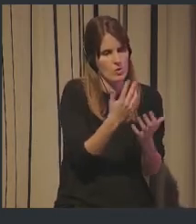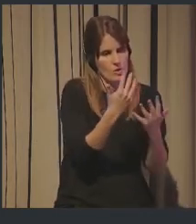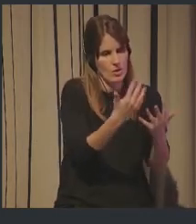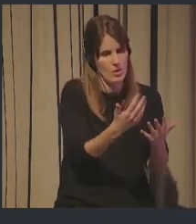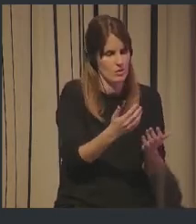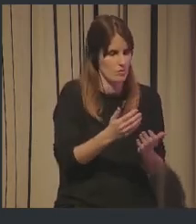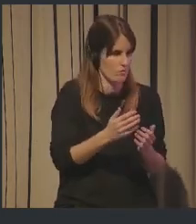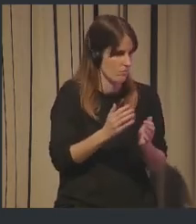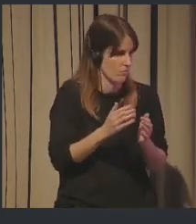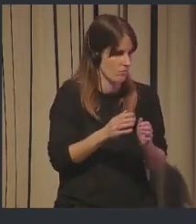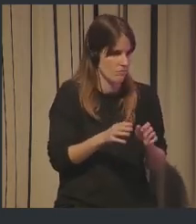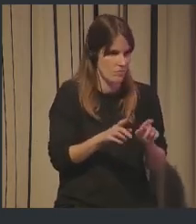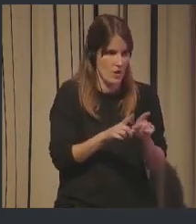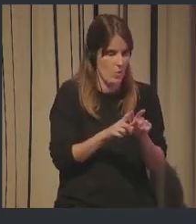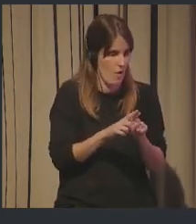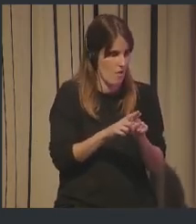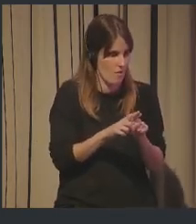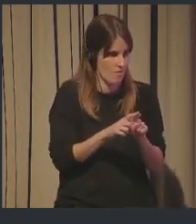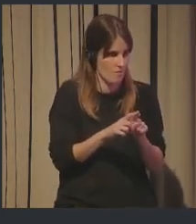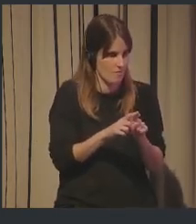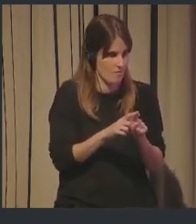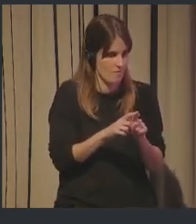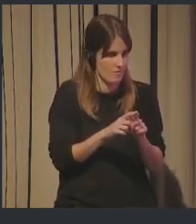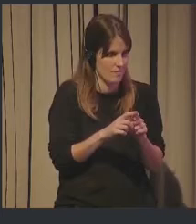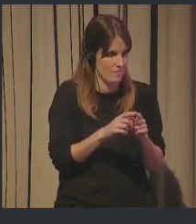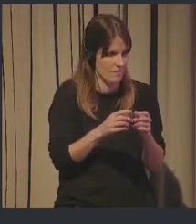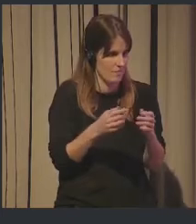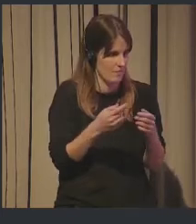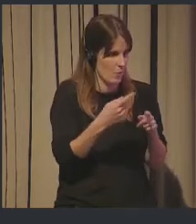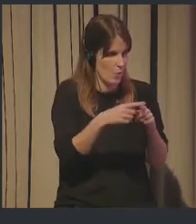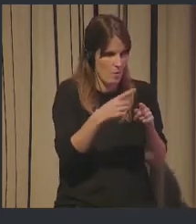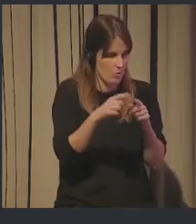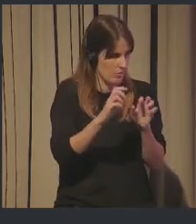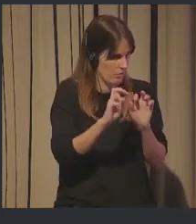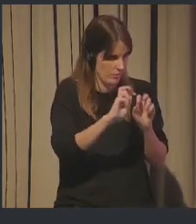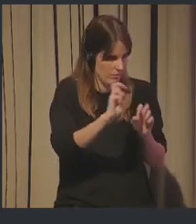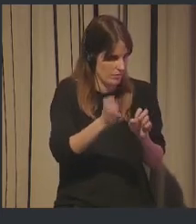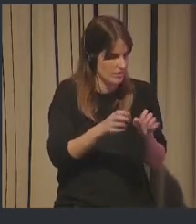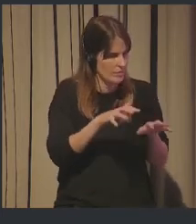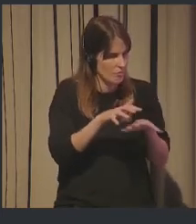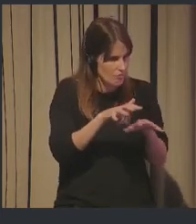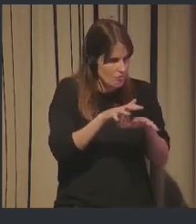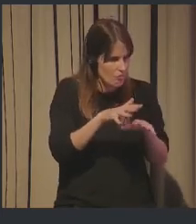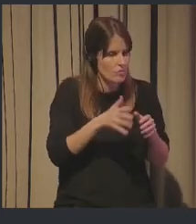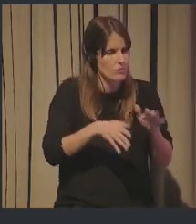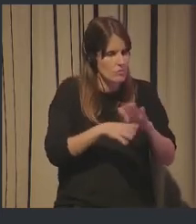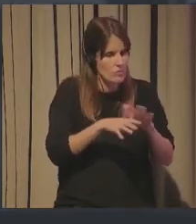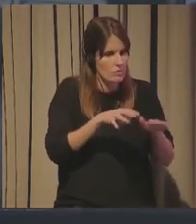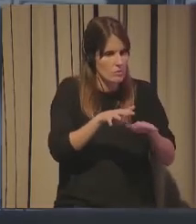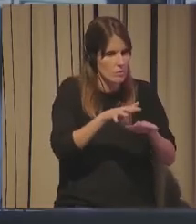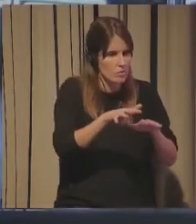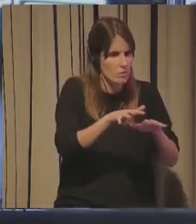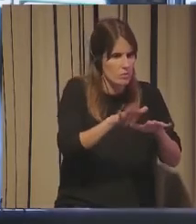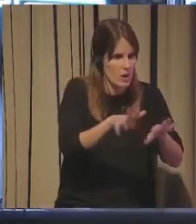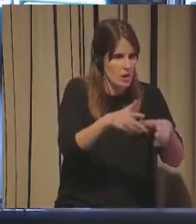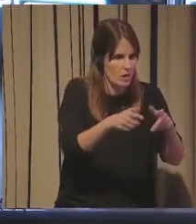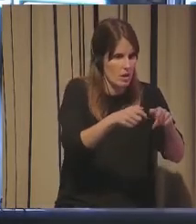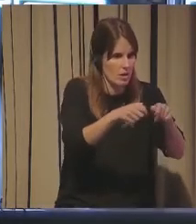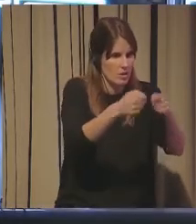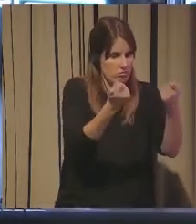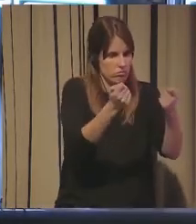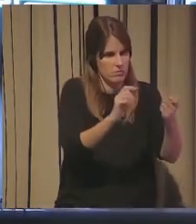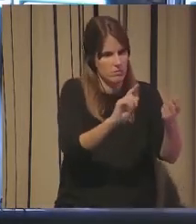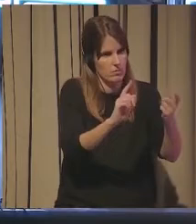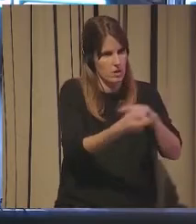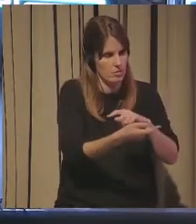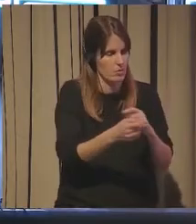física. Los cuerpos se desplazan en línea recta, como decía Newton, continúan hasta que se produce una disrupción. Esto no lo va a cambiar